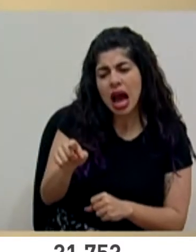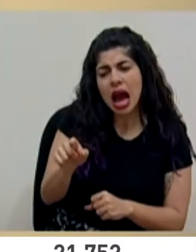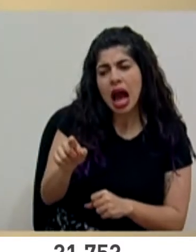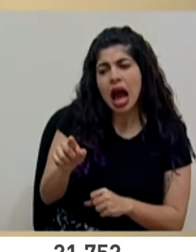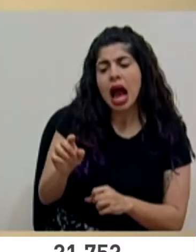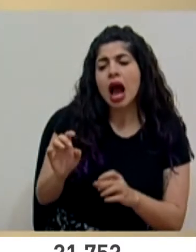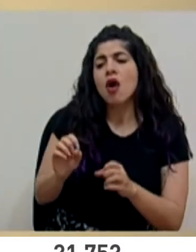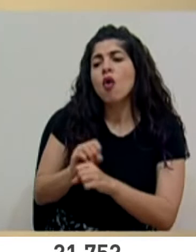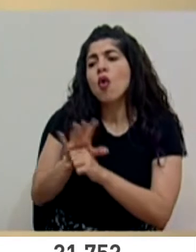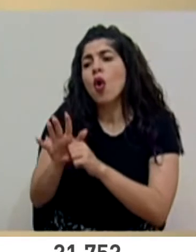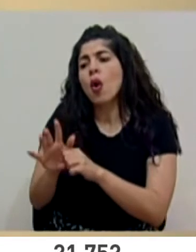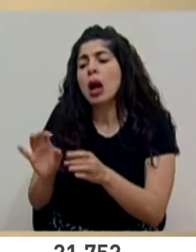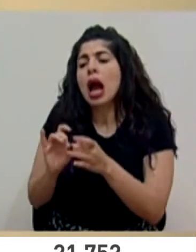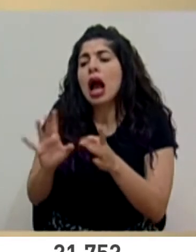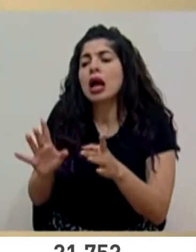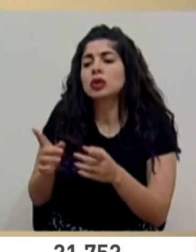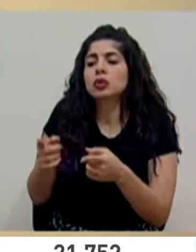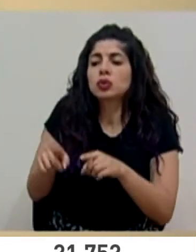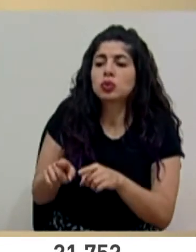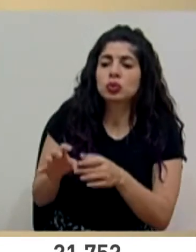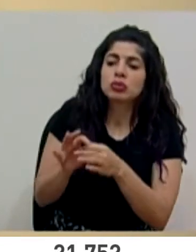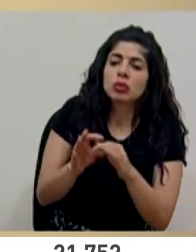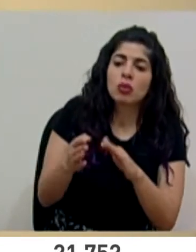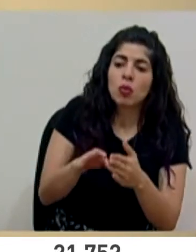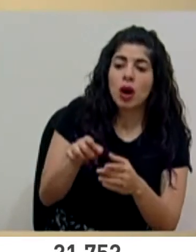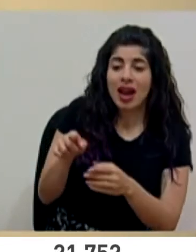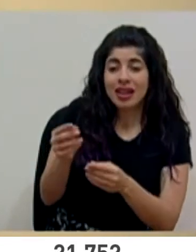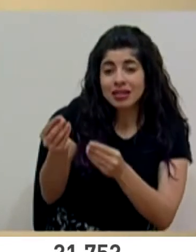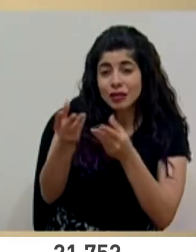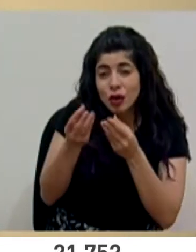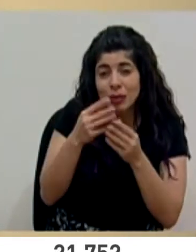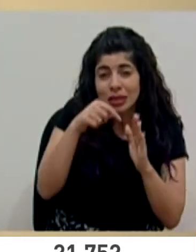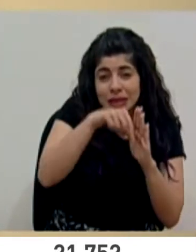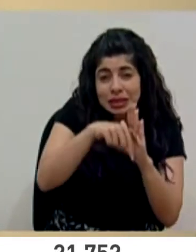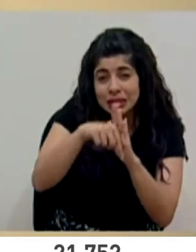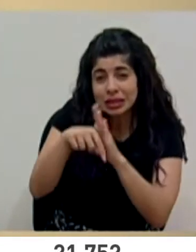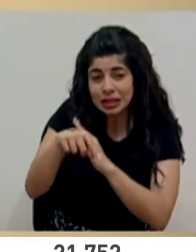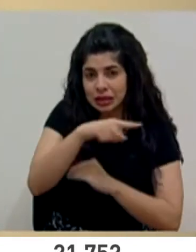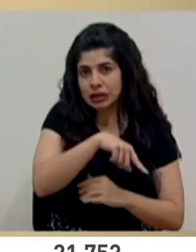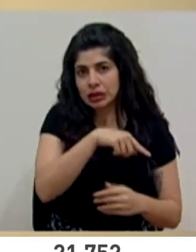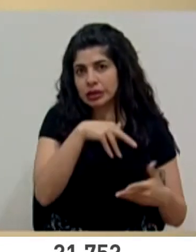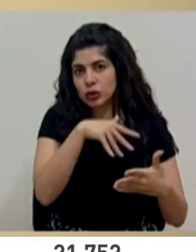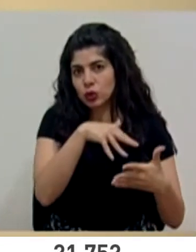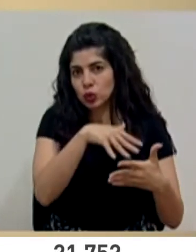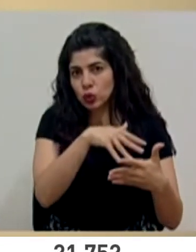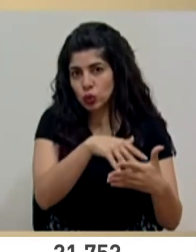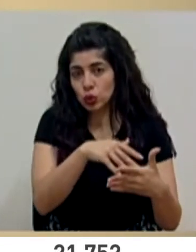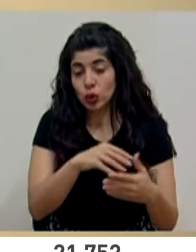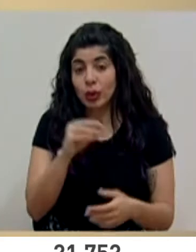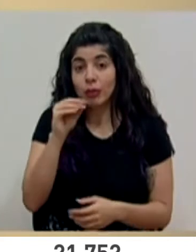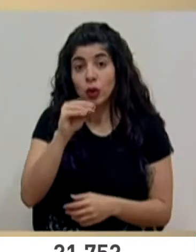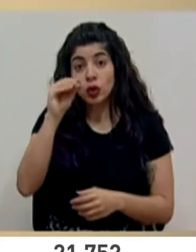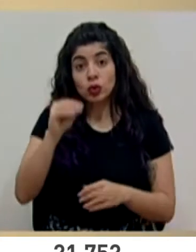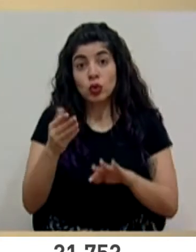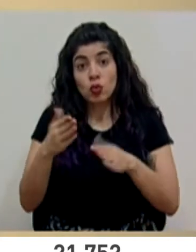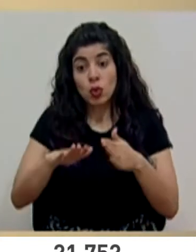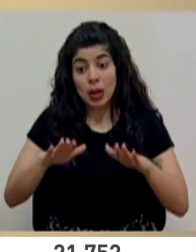hallazgo incidental, pues para tener información para la toma de decisiones. El país ha mantenido una tasa de mortalidad